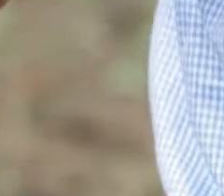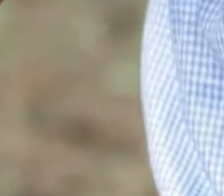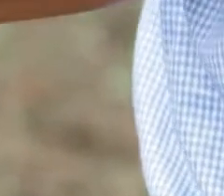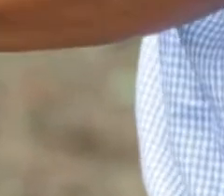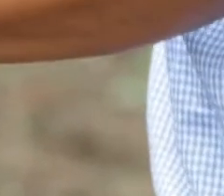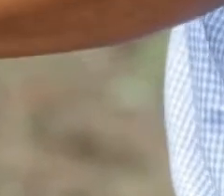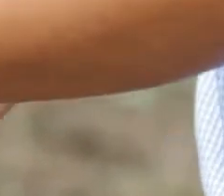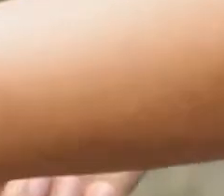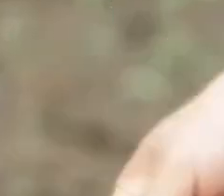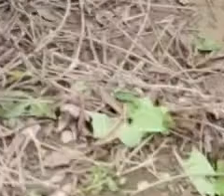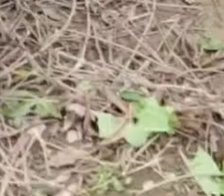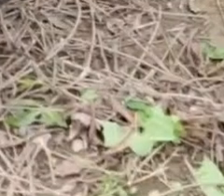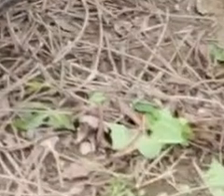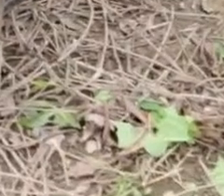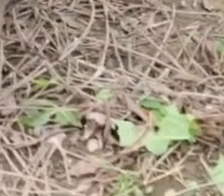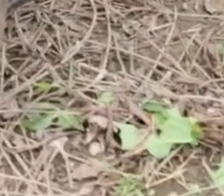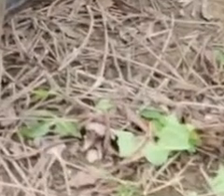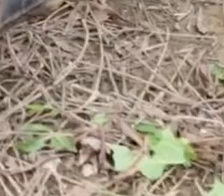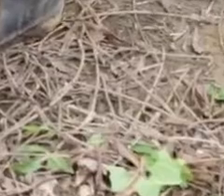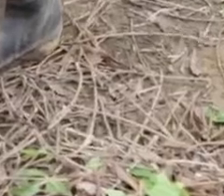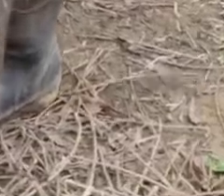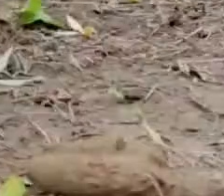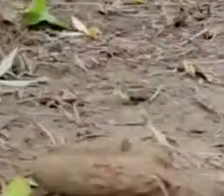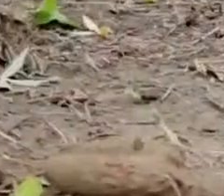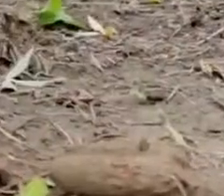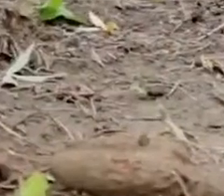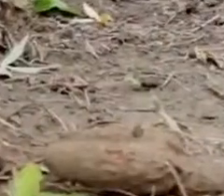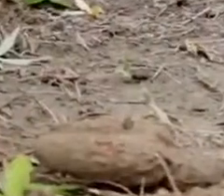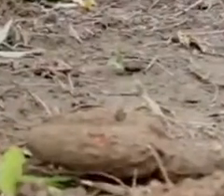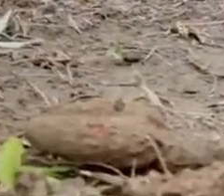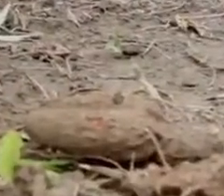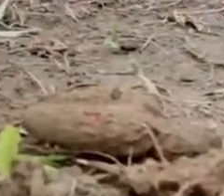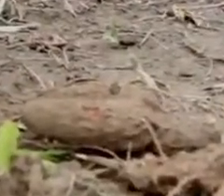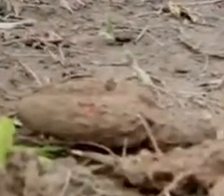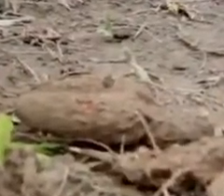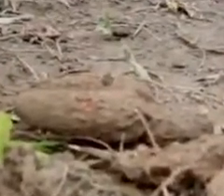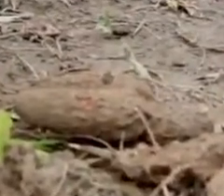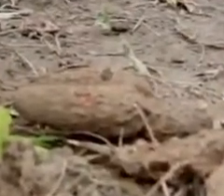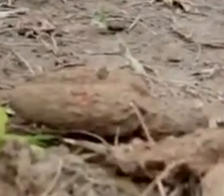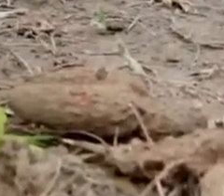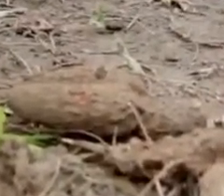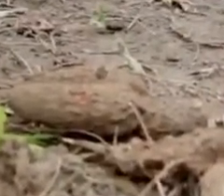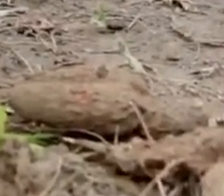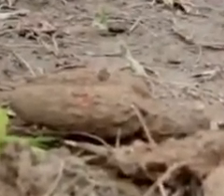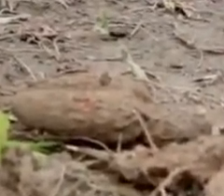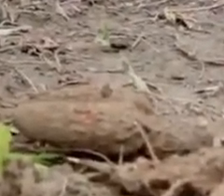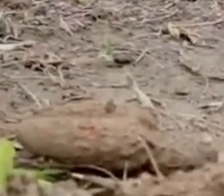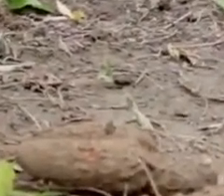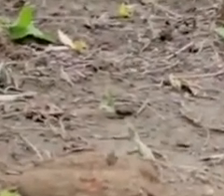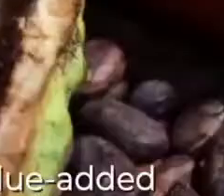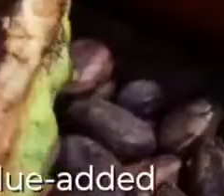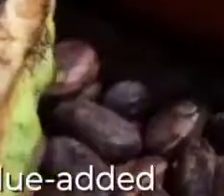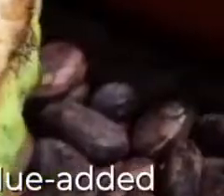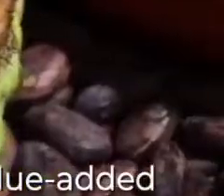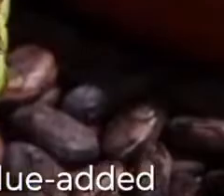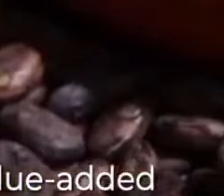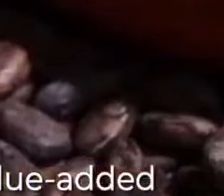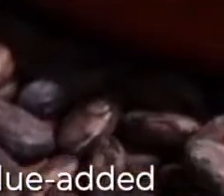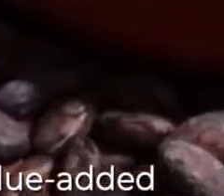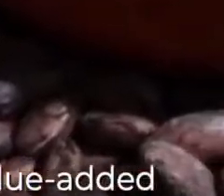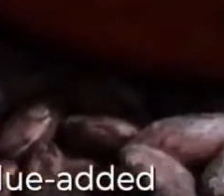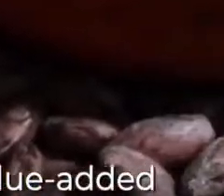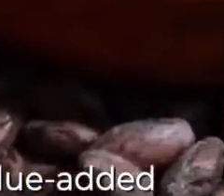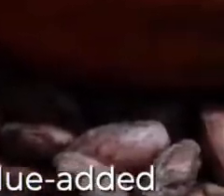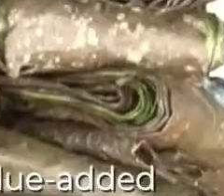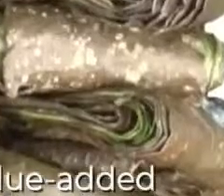podemos enseñar a nuestros nietos, a nuestros hijos, para que este producto ya no se termine. El cacao,